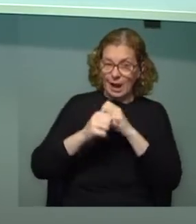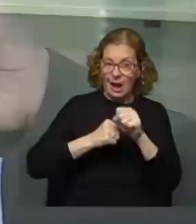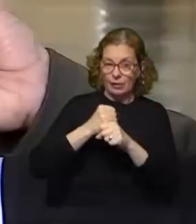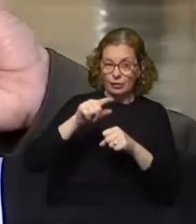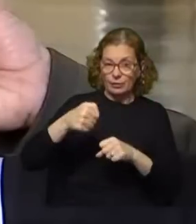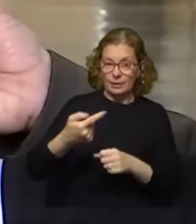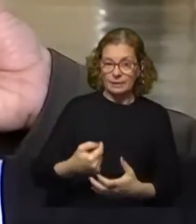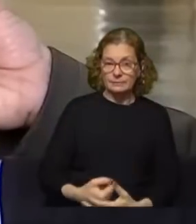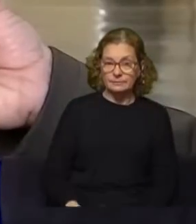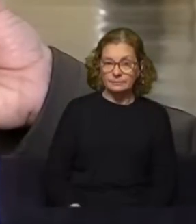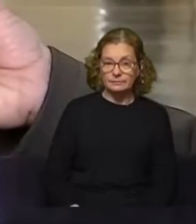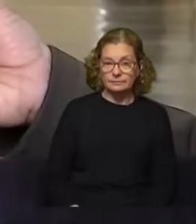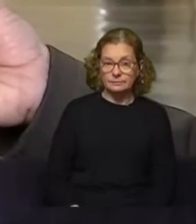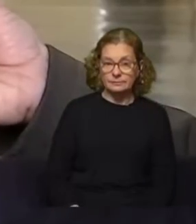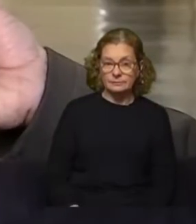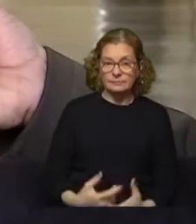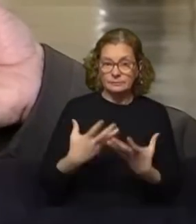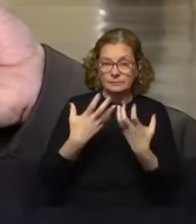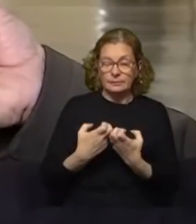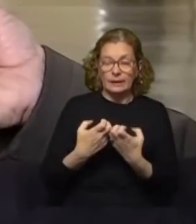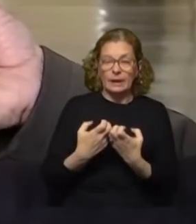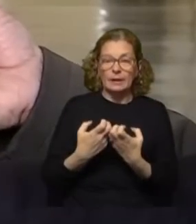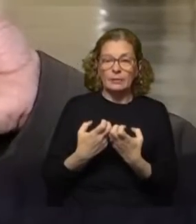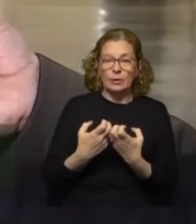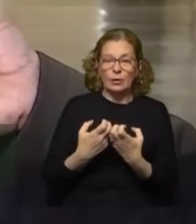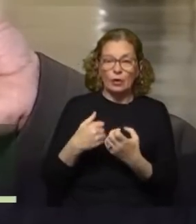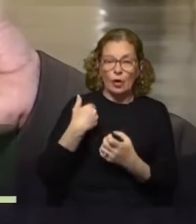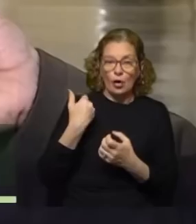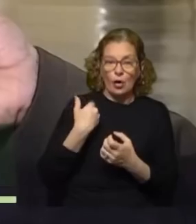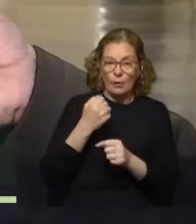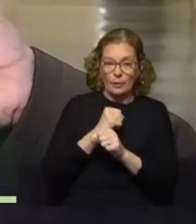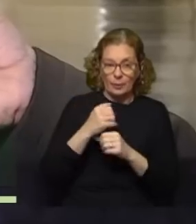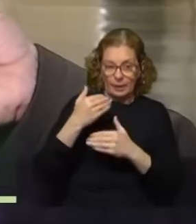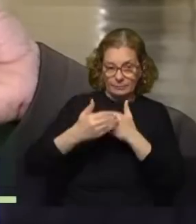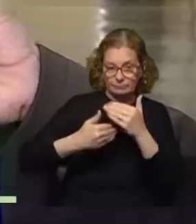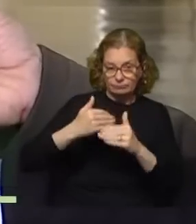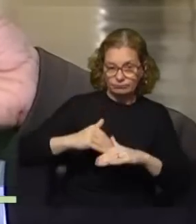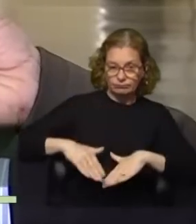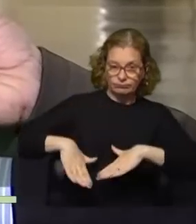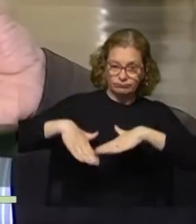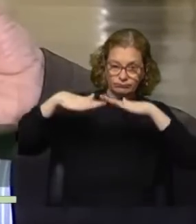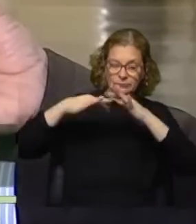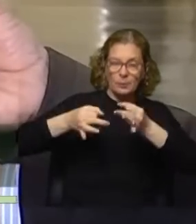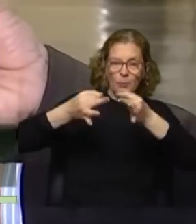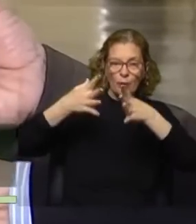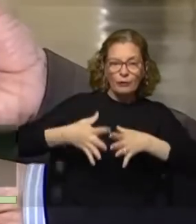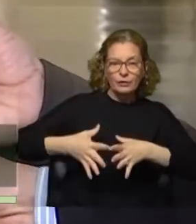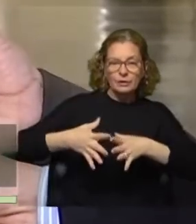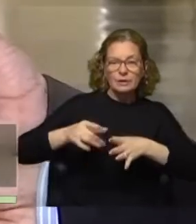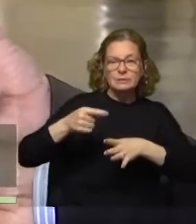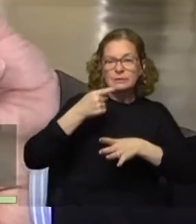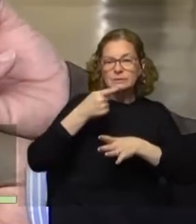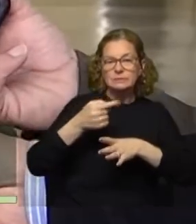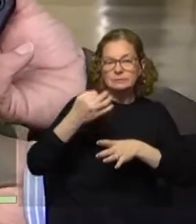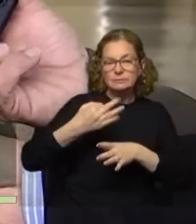viene queremos que nuestros jóvenes se puedan desarrollarse profesionalmente y que en